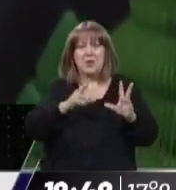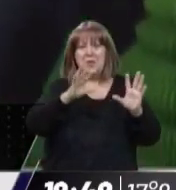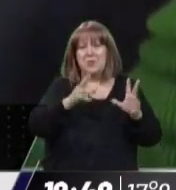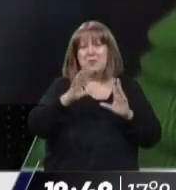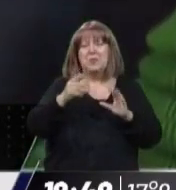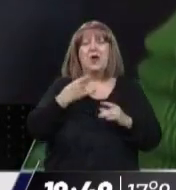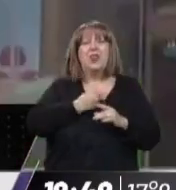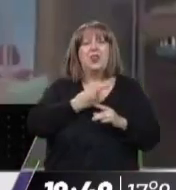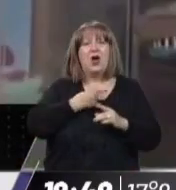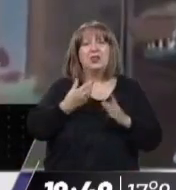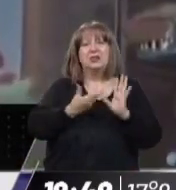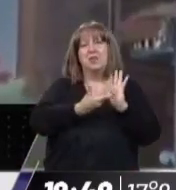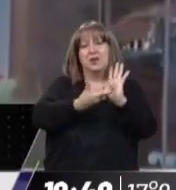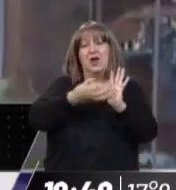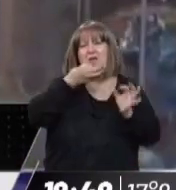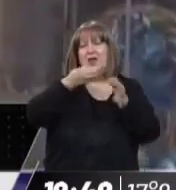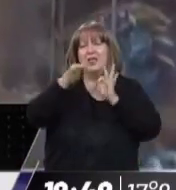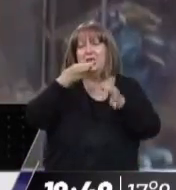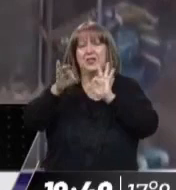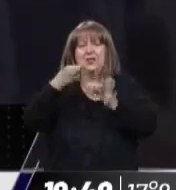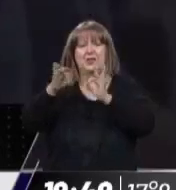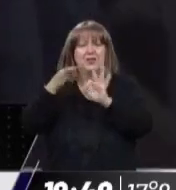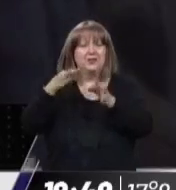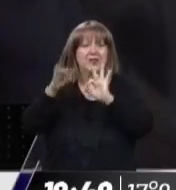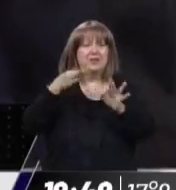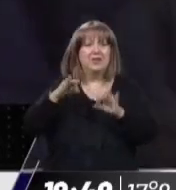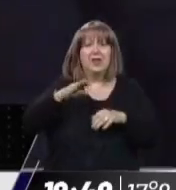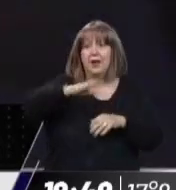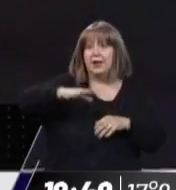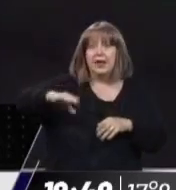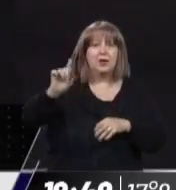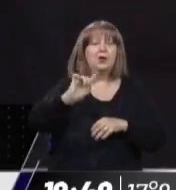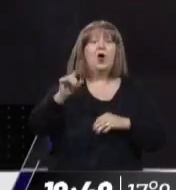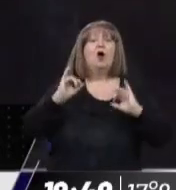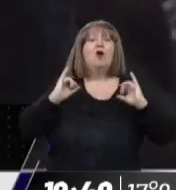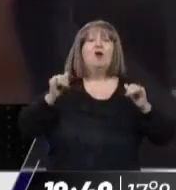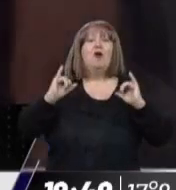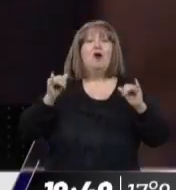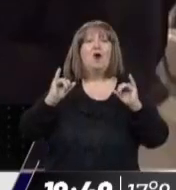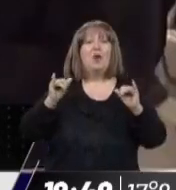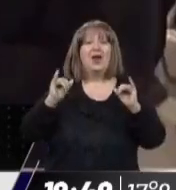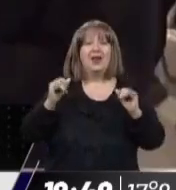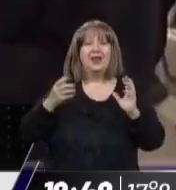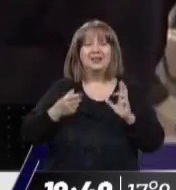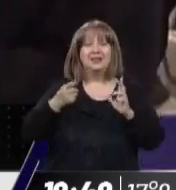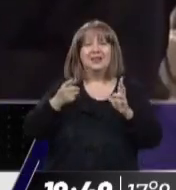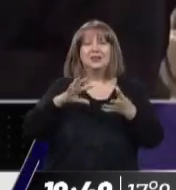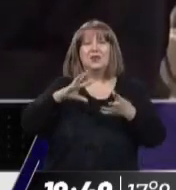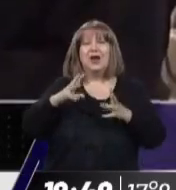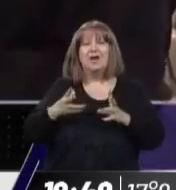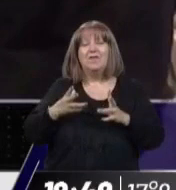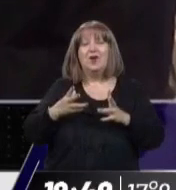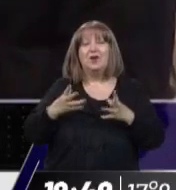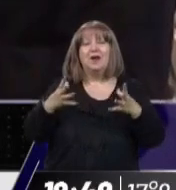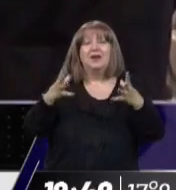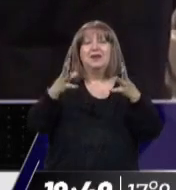en librerías como esta. Sus principales clientes no son niños, sino jóvenes de las grandes ciudades. Es una forma para